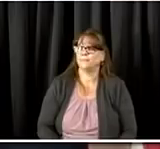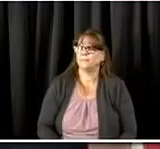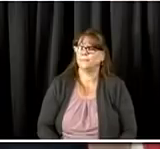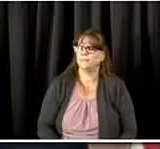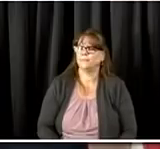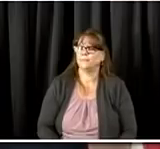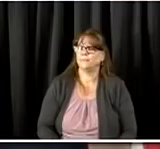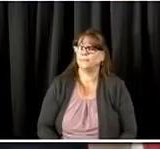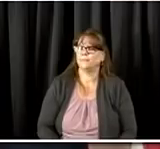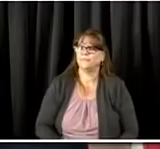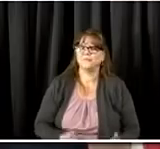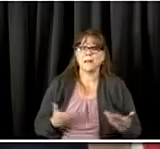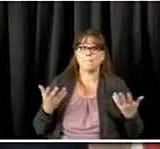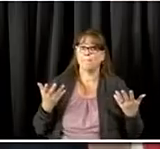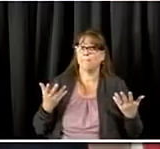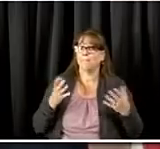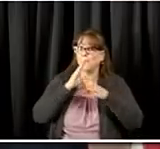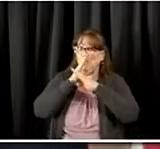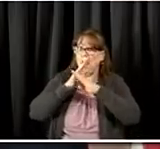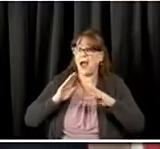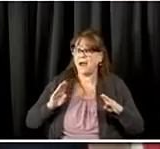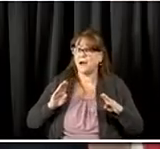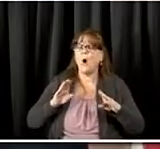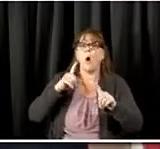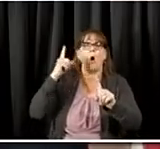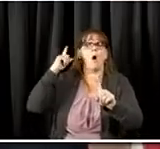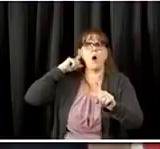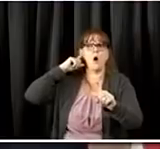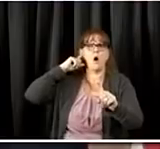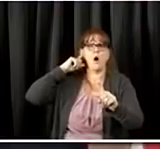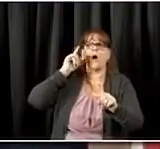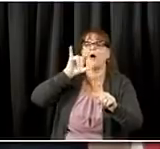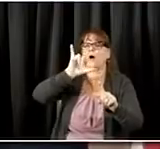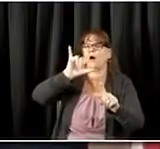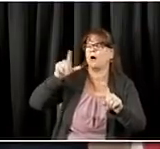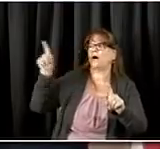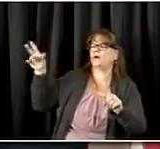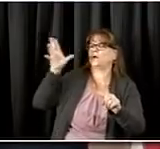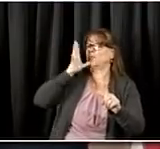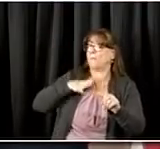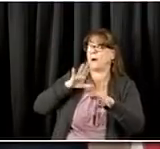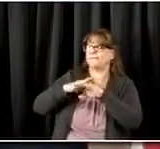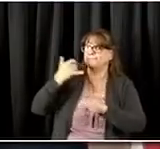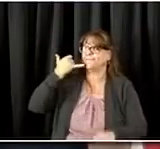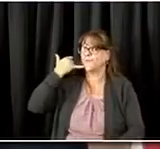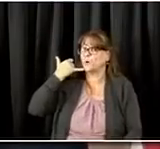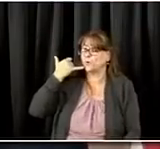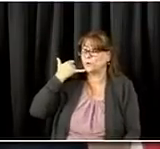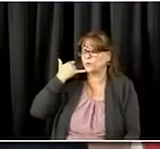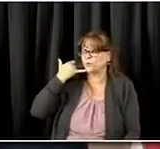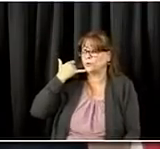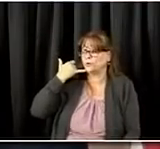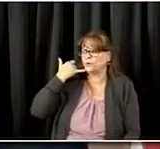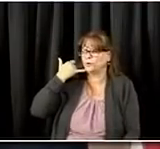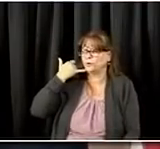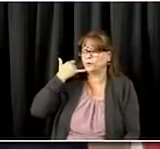No? Connor? Governor, Go ahead. this is Andrea Dukakis Hi, from Andrea. Colorado Public Radio.